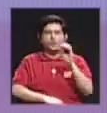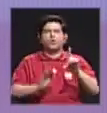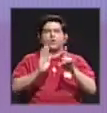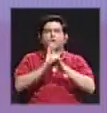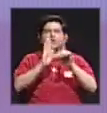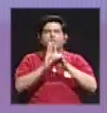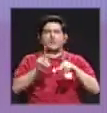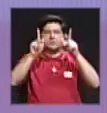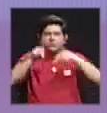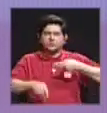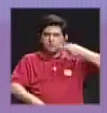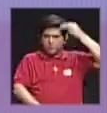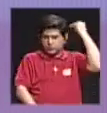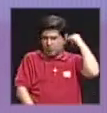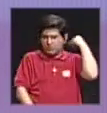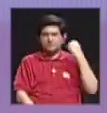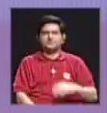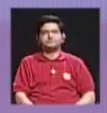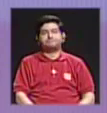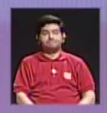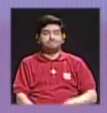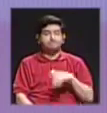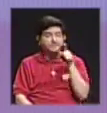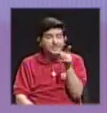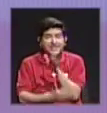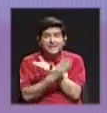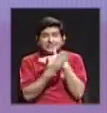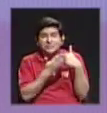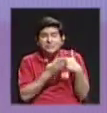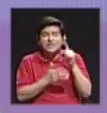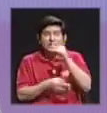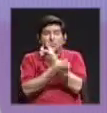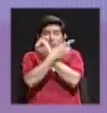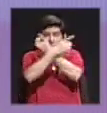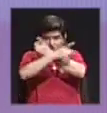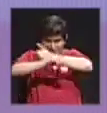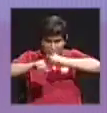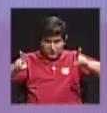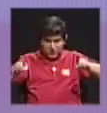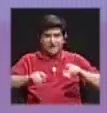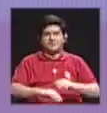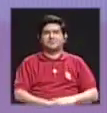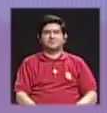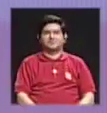los derechos de los homosexuales. Y eso es algo que en una democracia